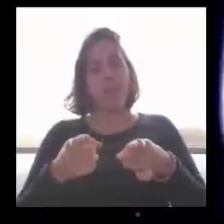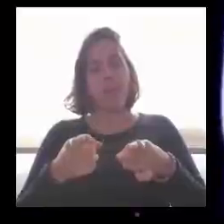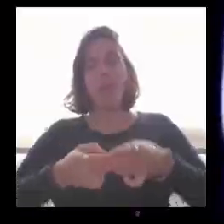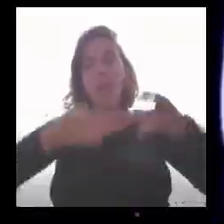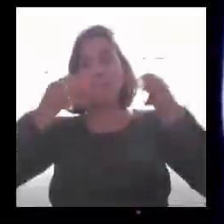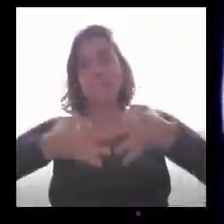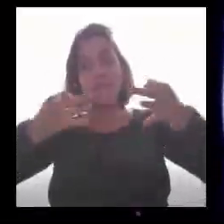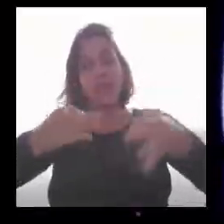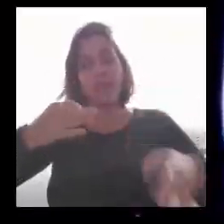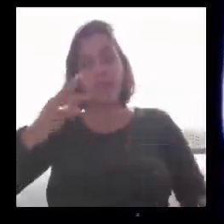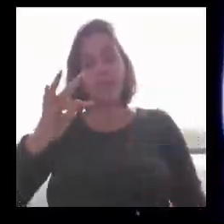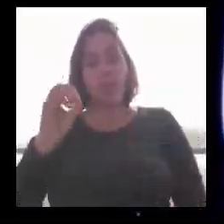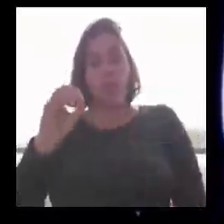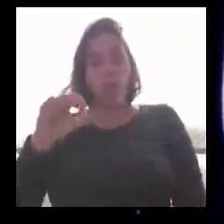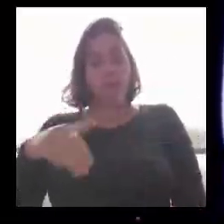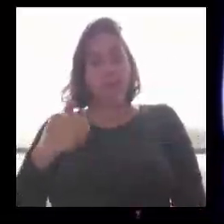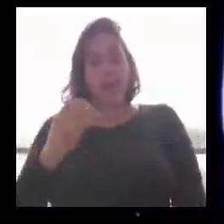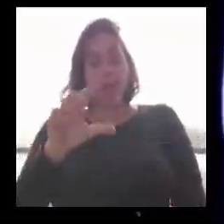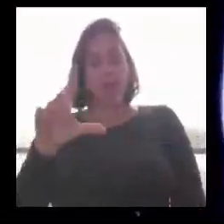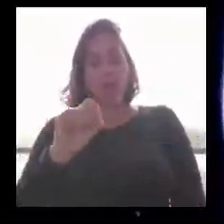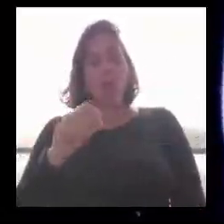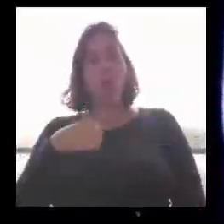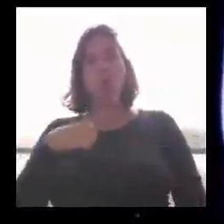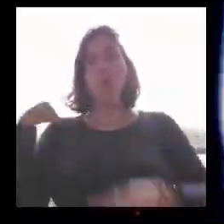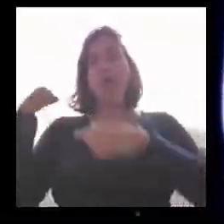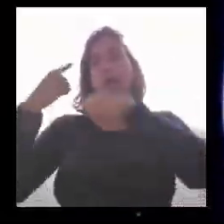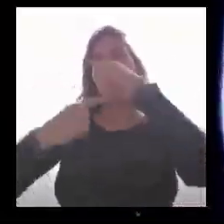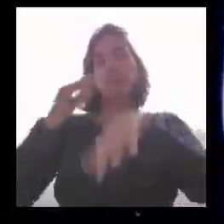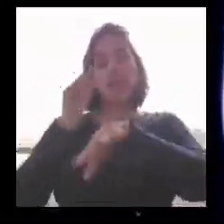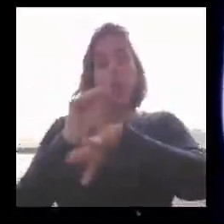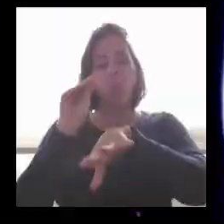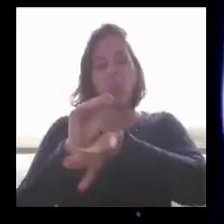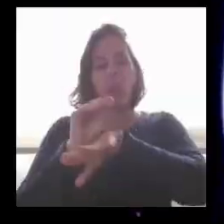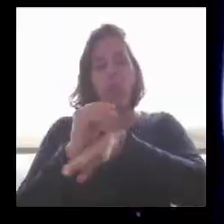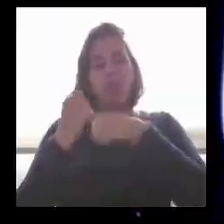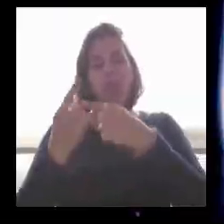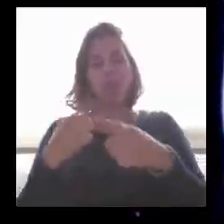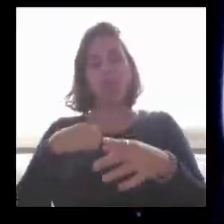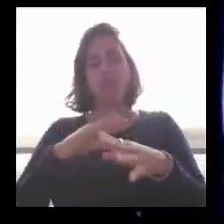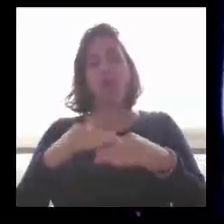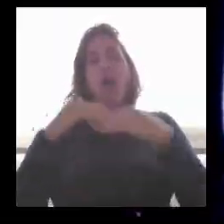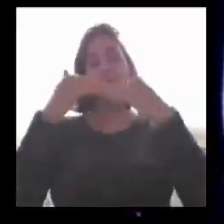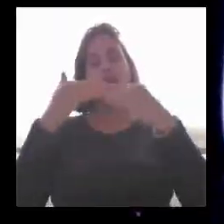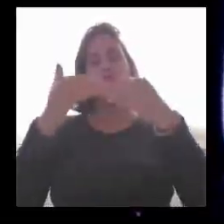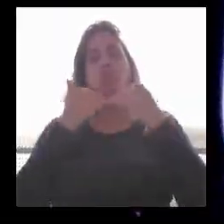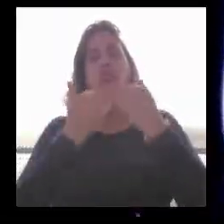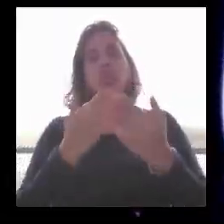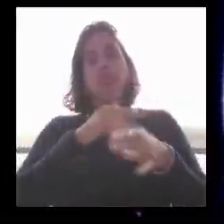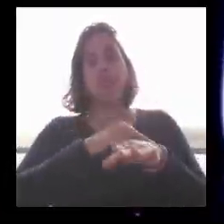Tomasello, que es la herencia cultural. Y acá me voy adelantando porque no tengo idea del tiempo,